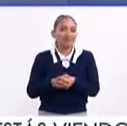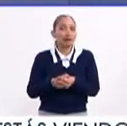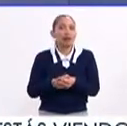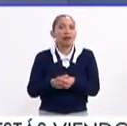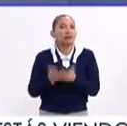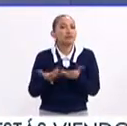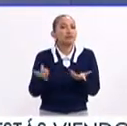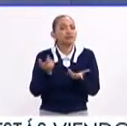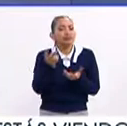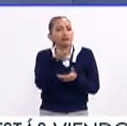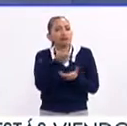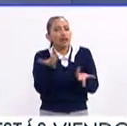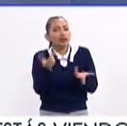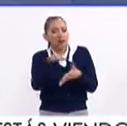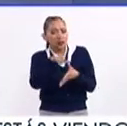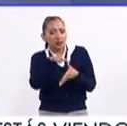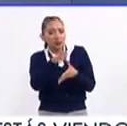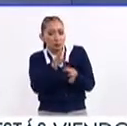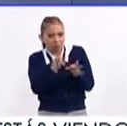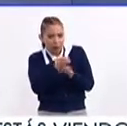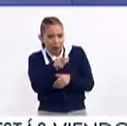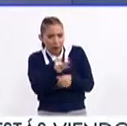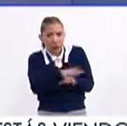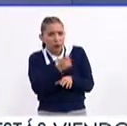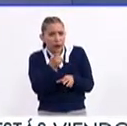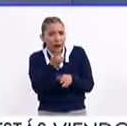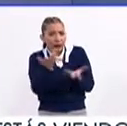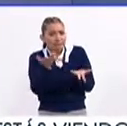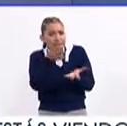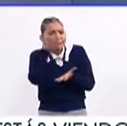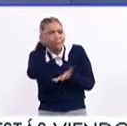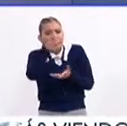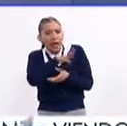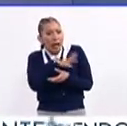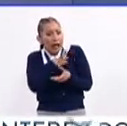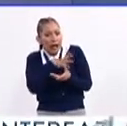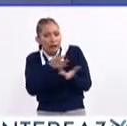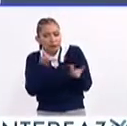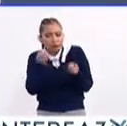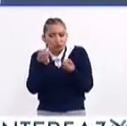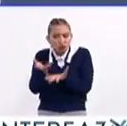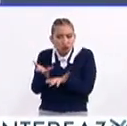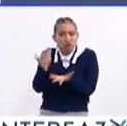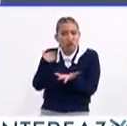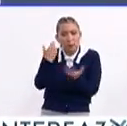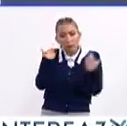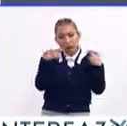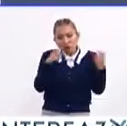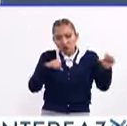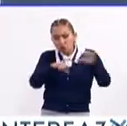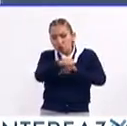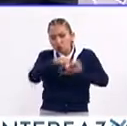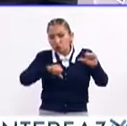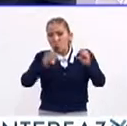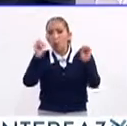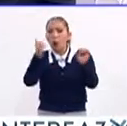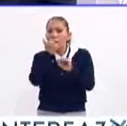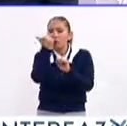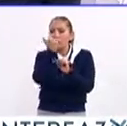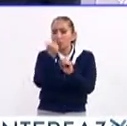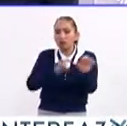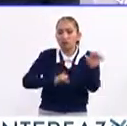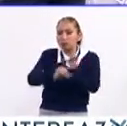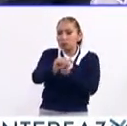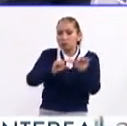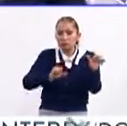qué significado tiene esto que sea latinoamericano? ¿Cuáles son los alcances? ¿Comparten planta docente o permiten al estudiante en un momento